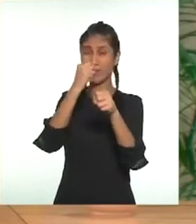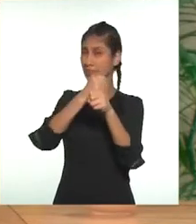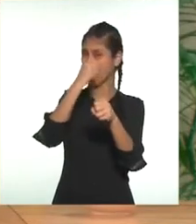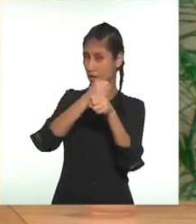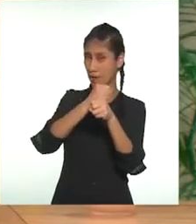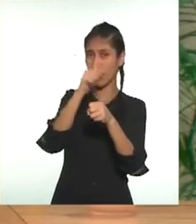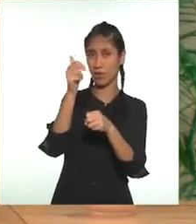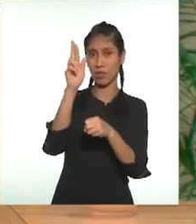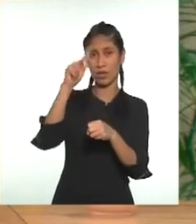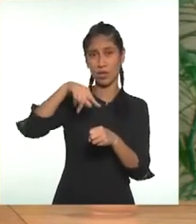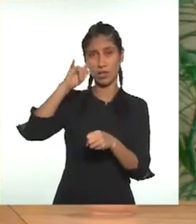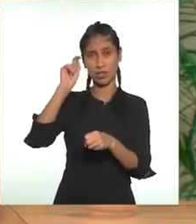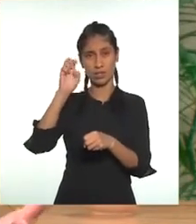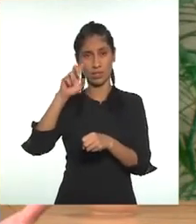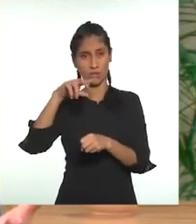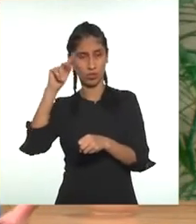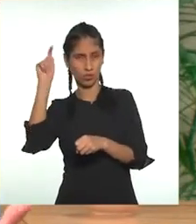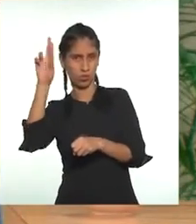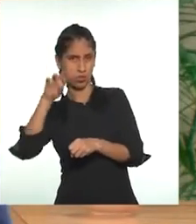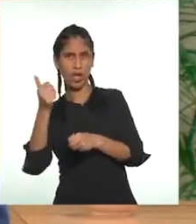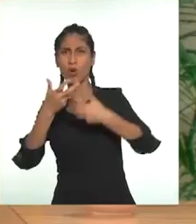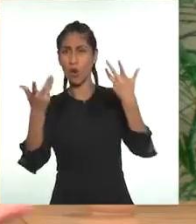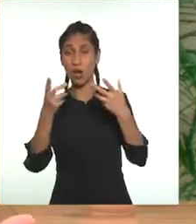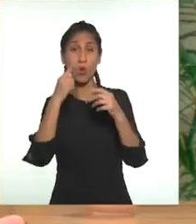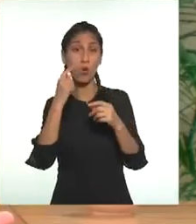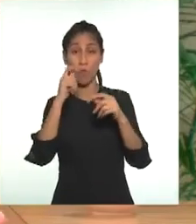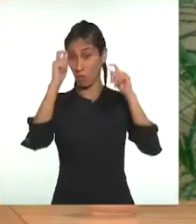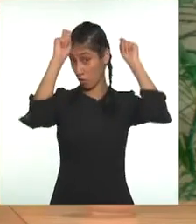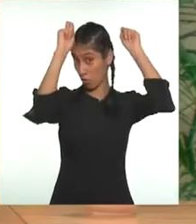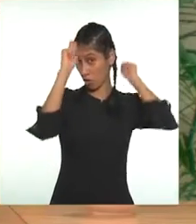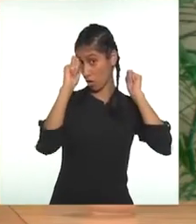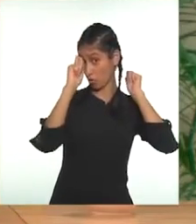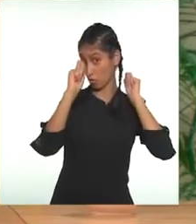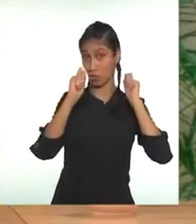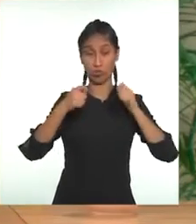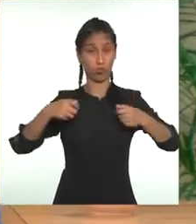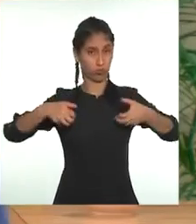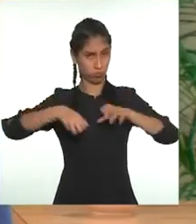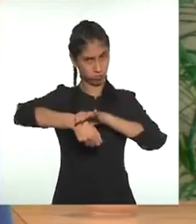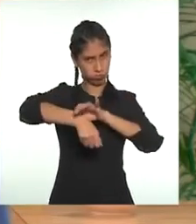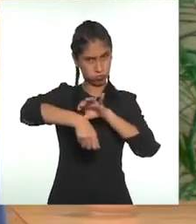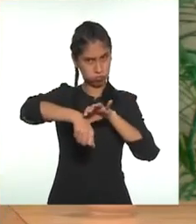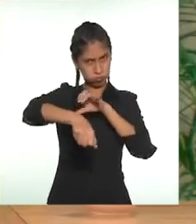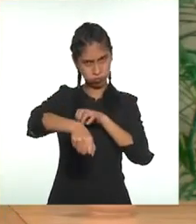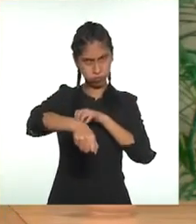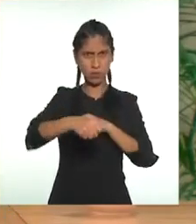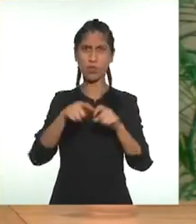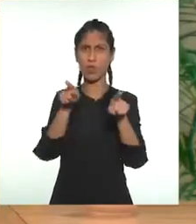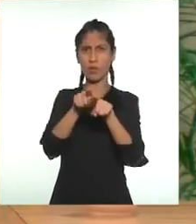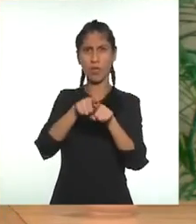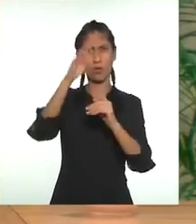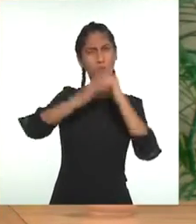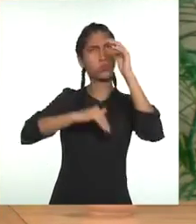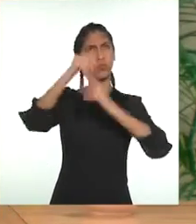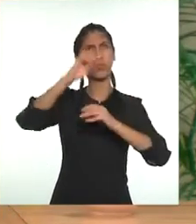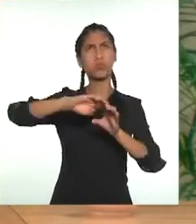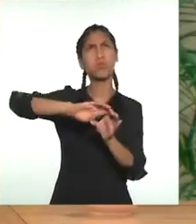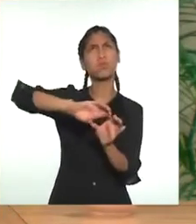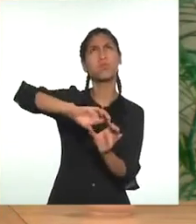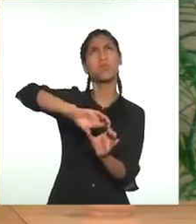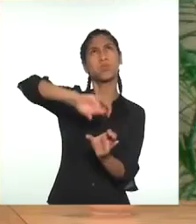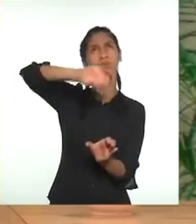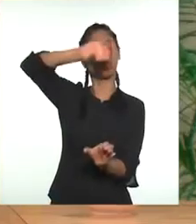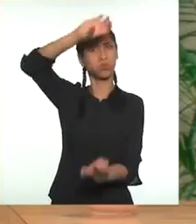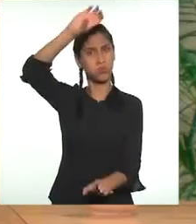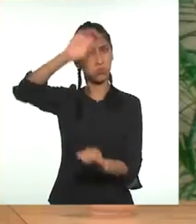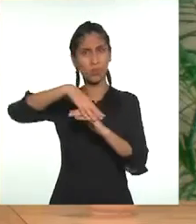se necesitarán podrían ser un hombre con casco, con un plano en las manos, personas que reciben su indicación, un edificio en construcción, etc.